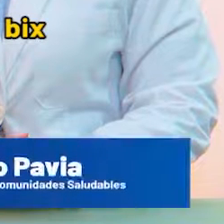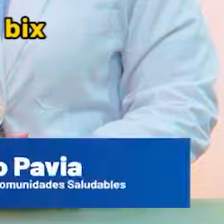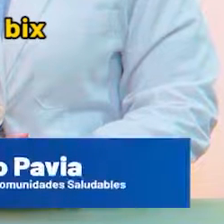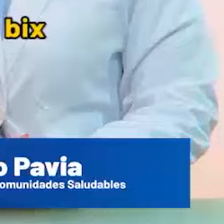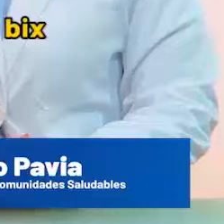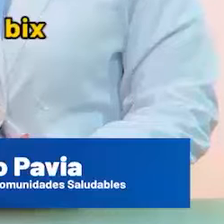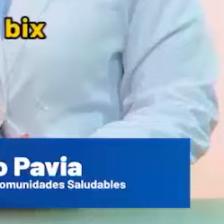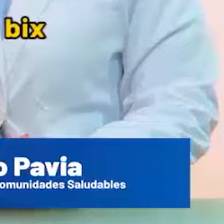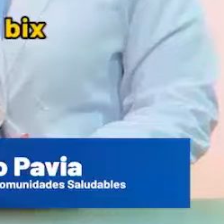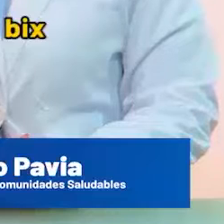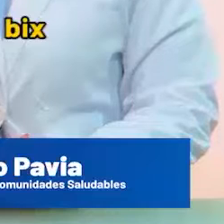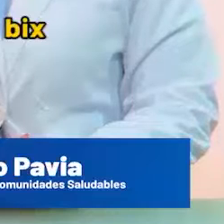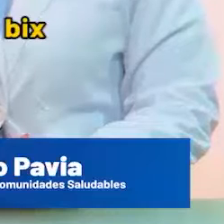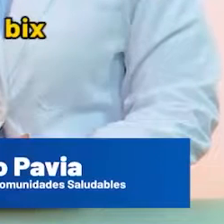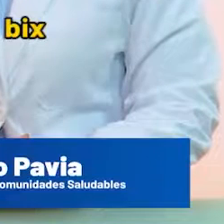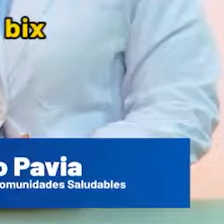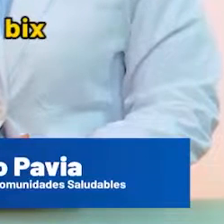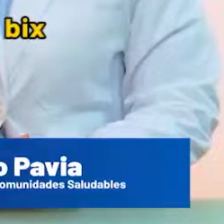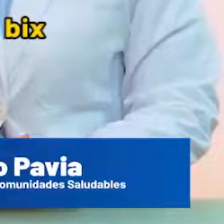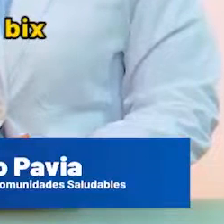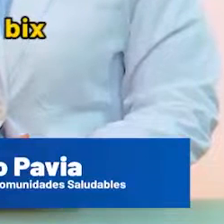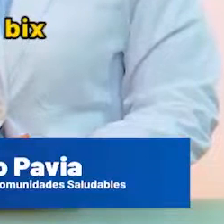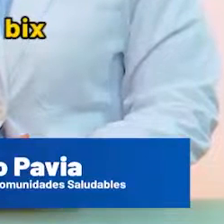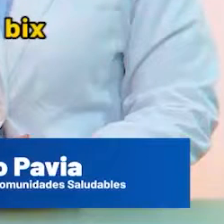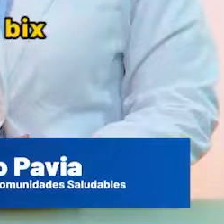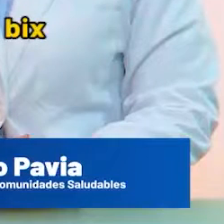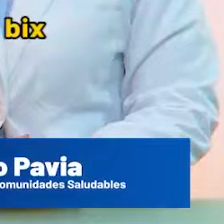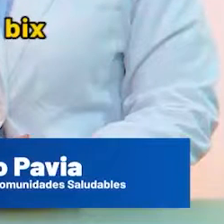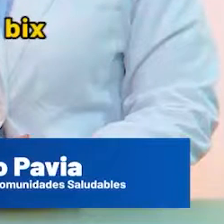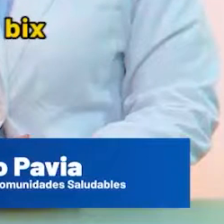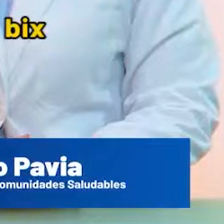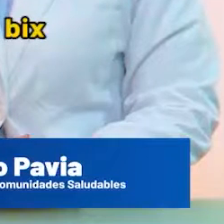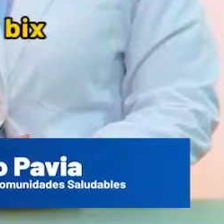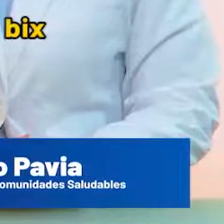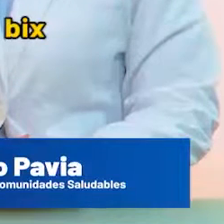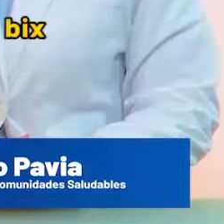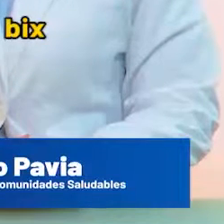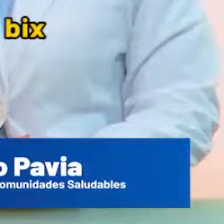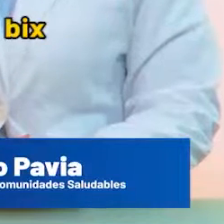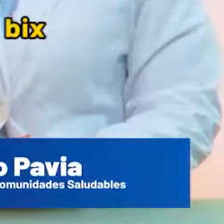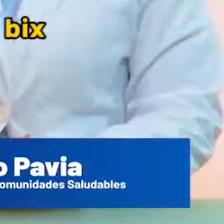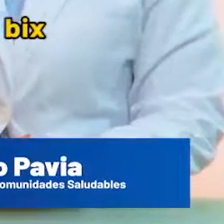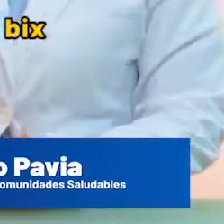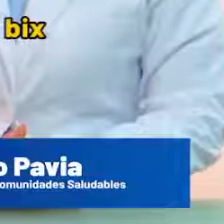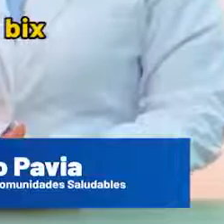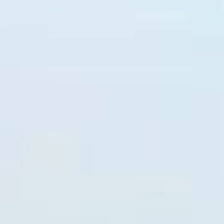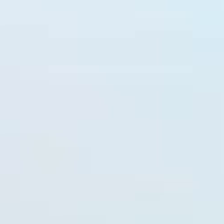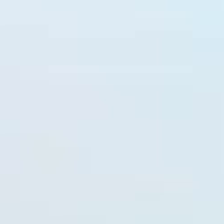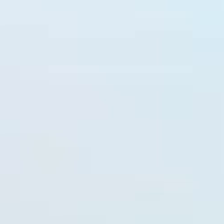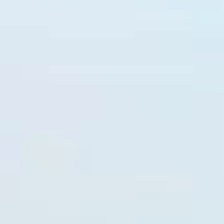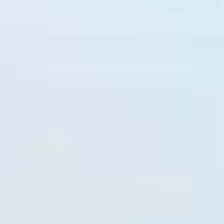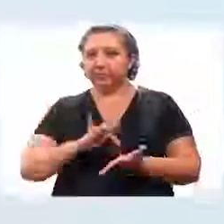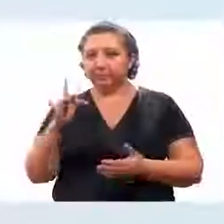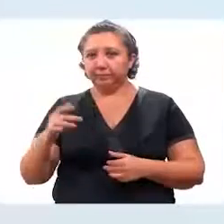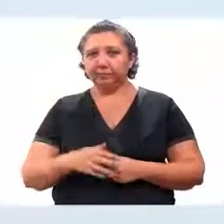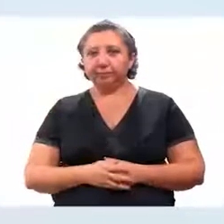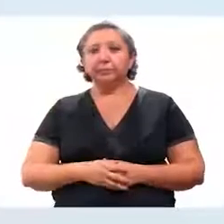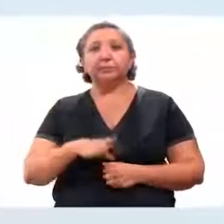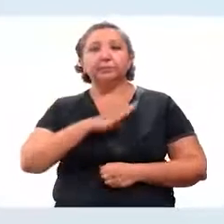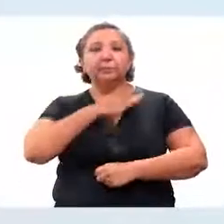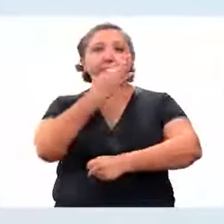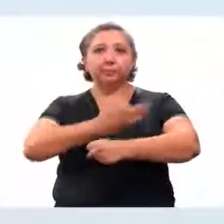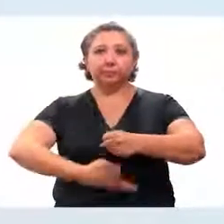Buenas tardes. Nos disponemos a dar el parte médico relacionado con el COVID-19 en el estado de Yucatán. Adelante, por favor. Gracias, doctora.